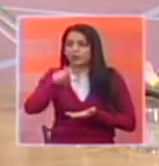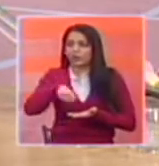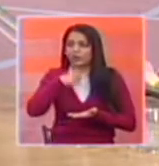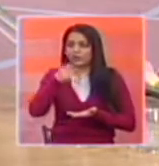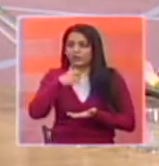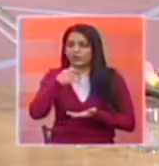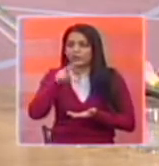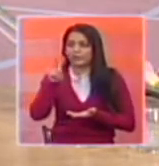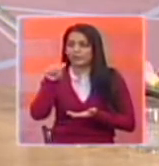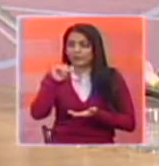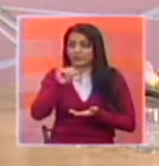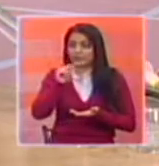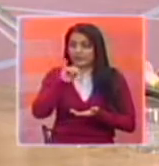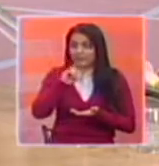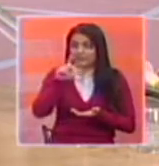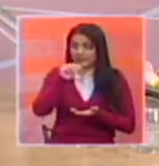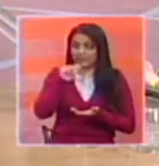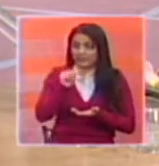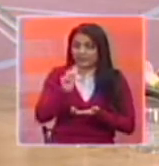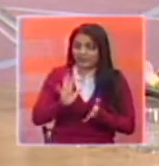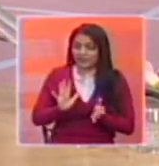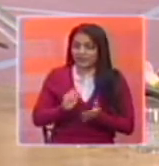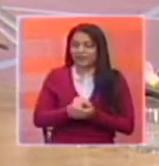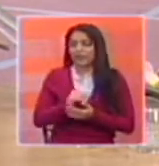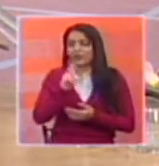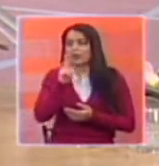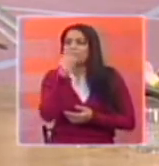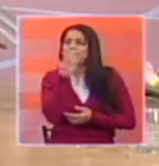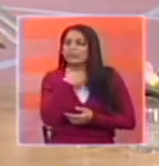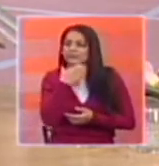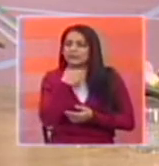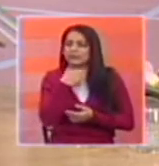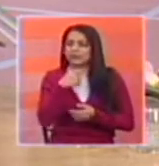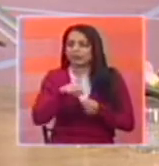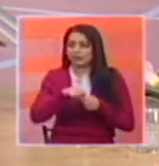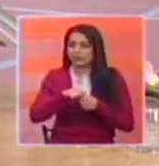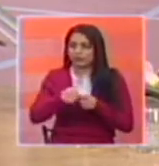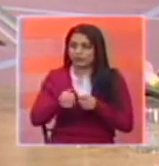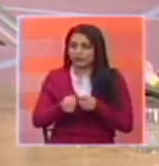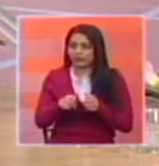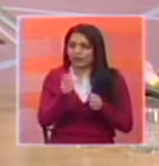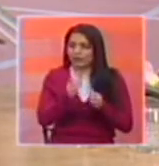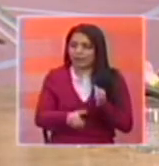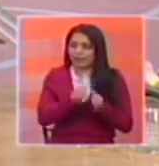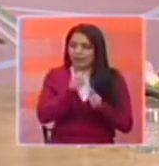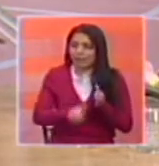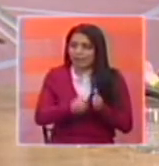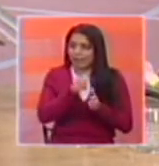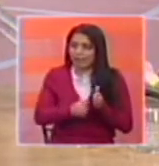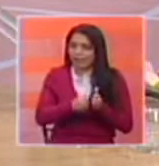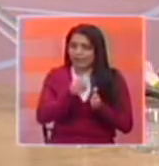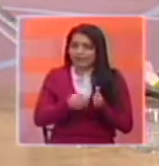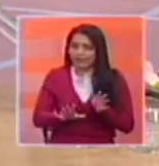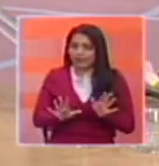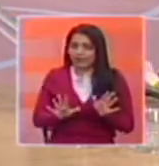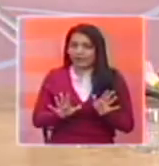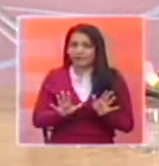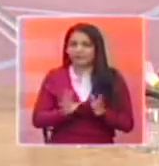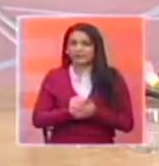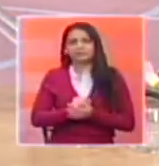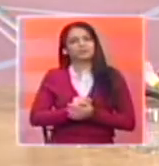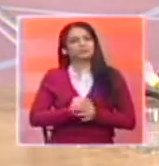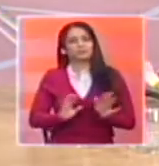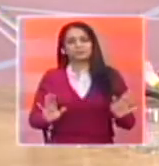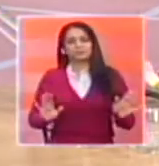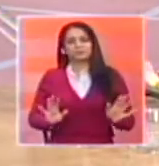esencia de vainilla. Cucharita de vainilla. Dos manzanas peladas y ralladas. Dos manzanas ralladas y peladas, ya. Y